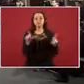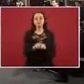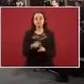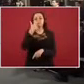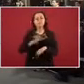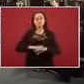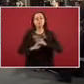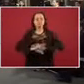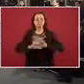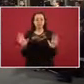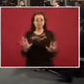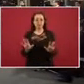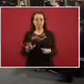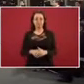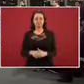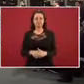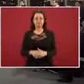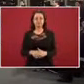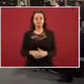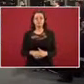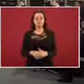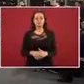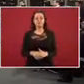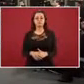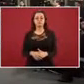para que no se vaya a malinterpretar. En la demanda de